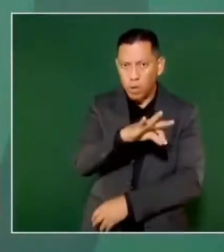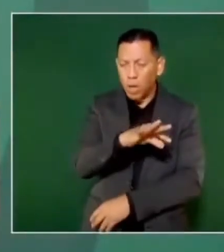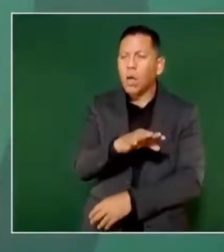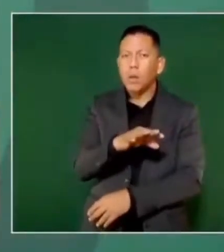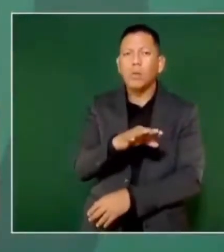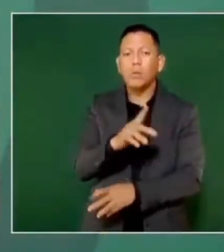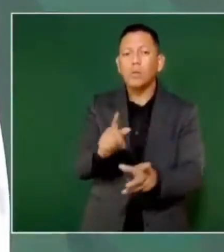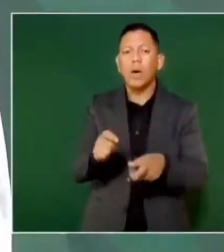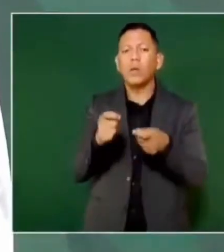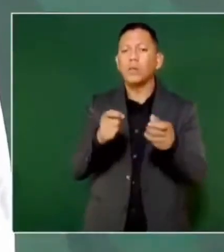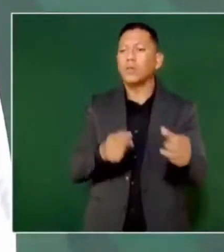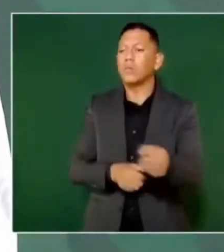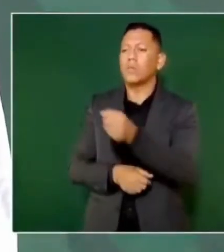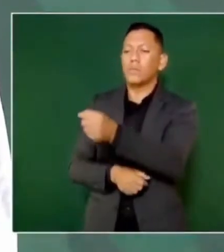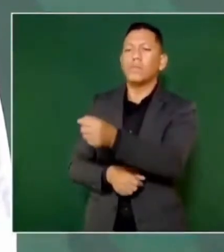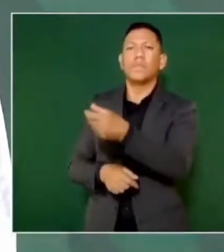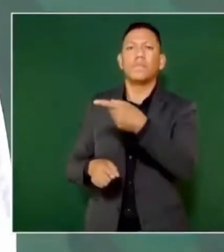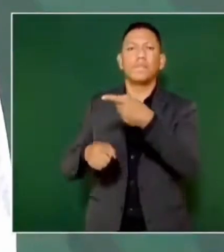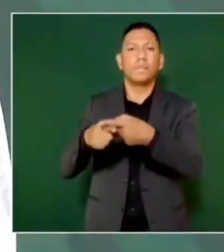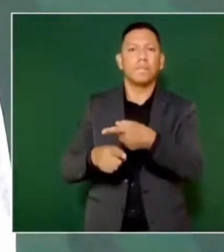limpiar el Poder Judicial.